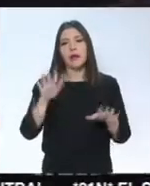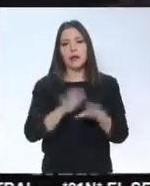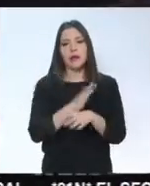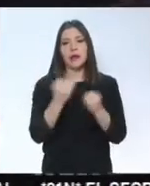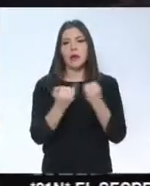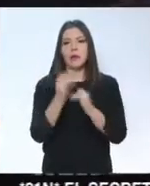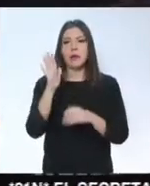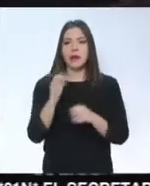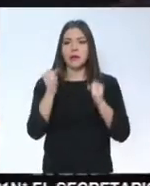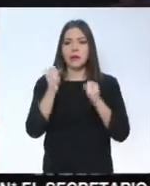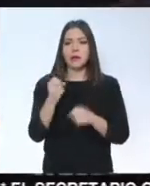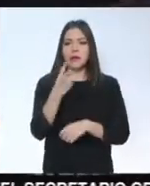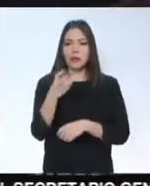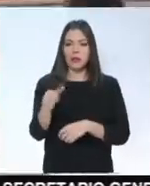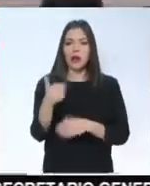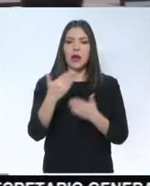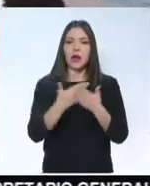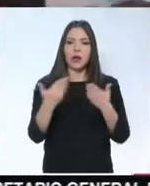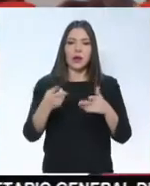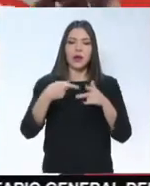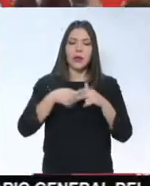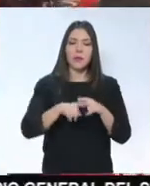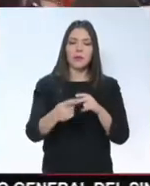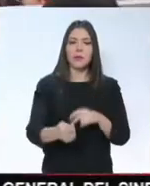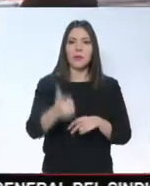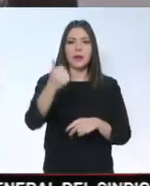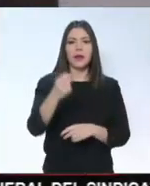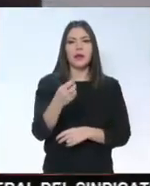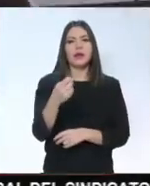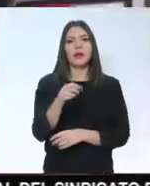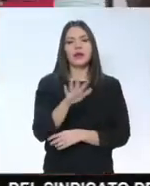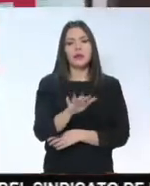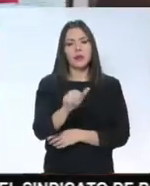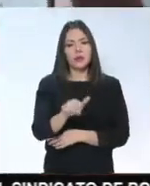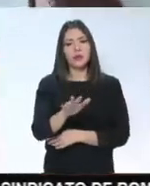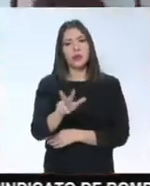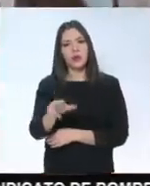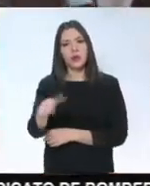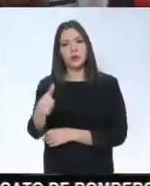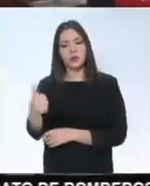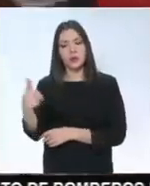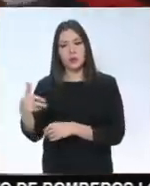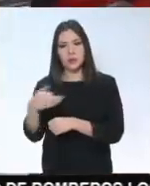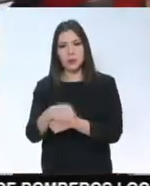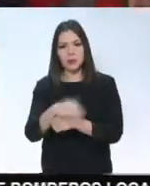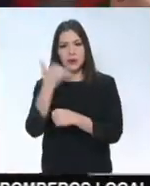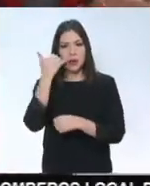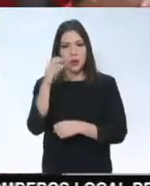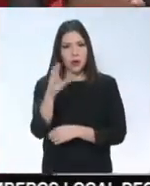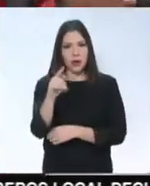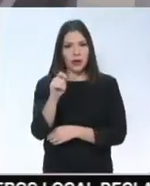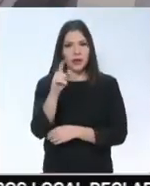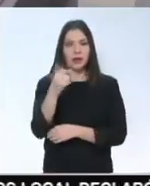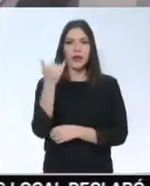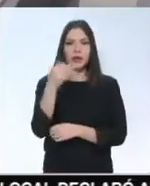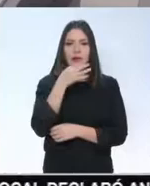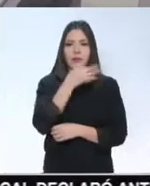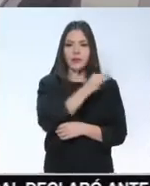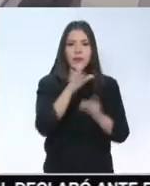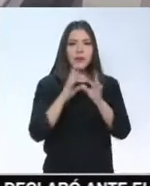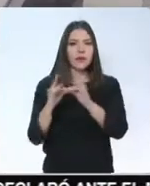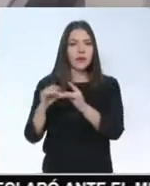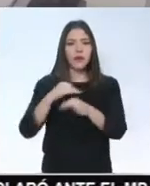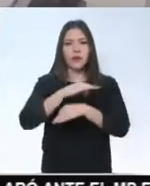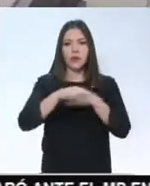el 311, pero de entrada iniciamos con 56, 58, 11, 11 y hacer una aclaración para toda la audiencia, para toda la ciudadanía,